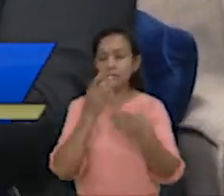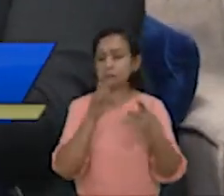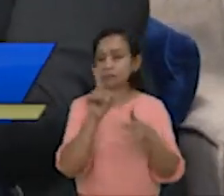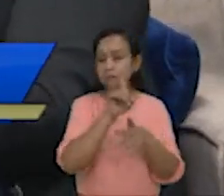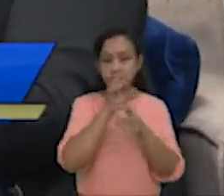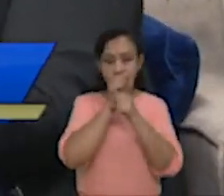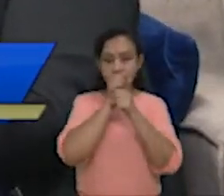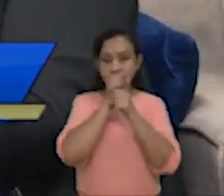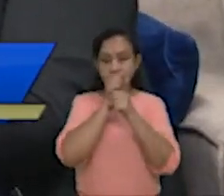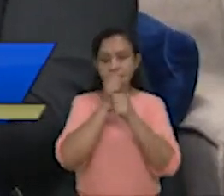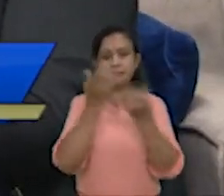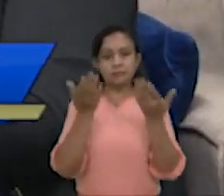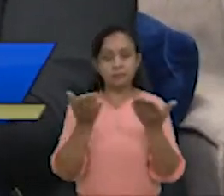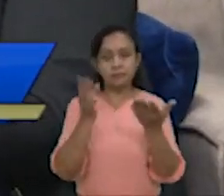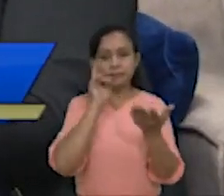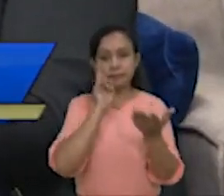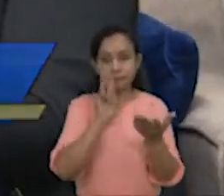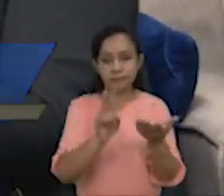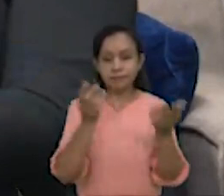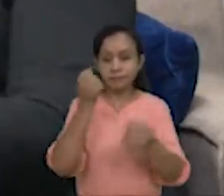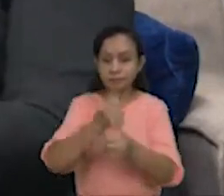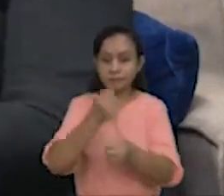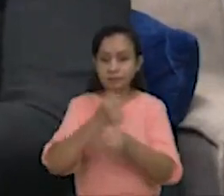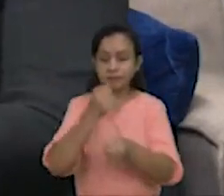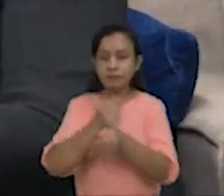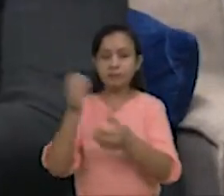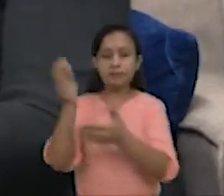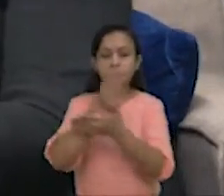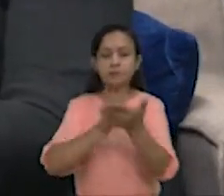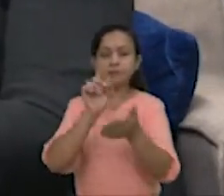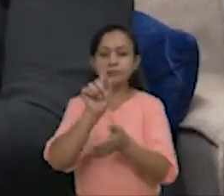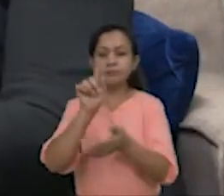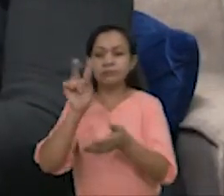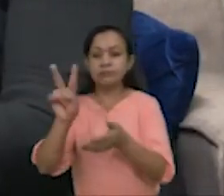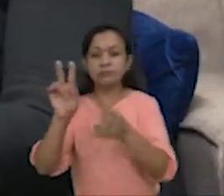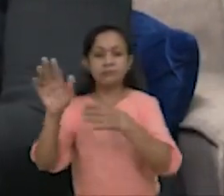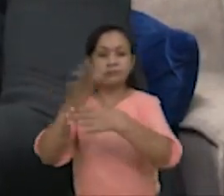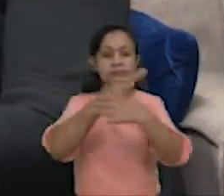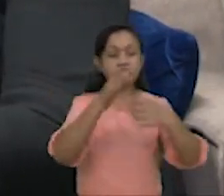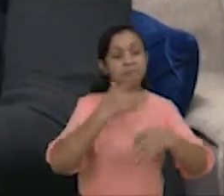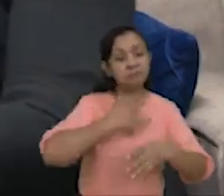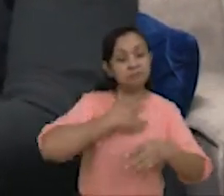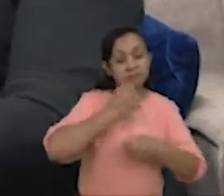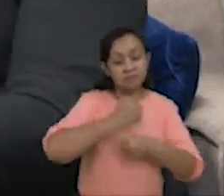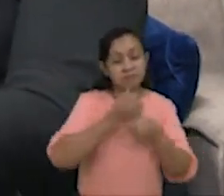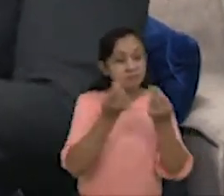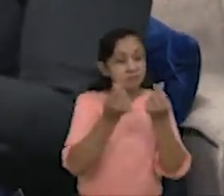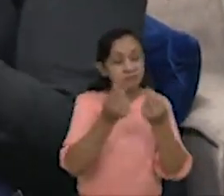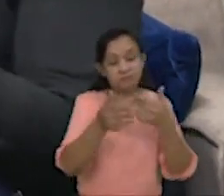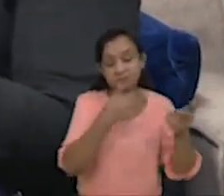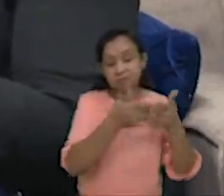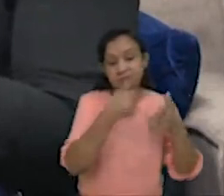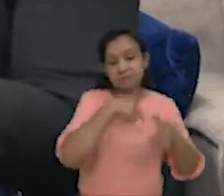¿verdad? Nos quedamos trabajando en algunos medios de comunicación por una necesidad económica. O